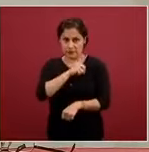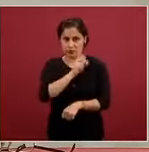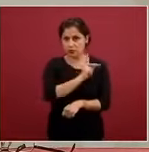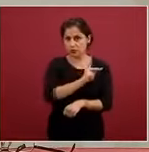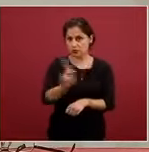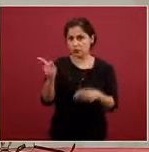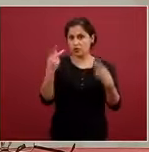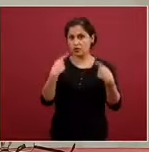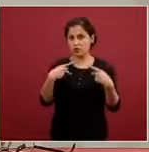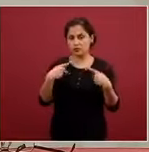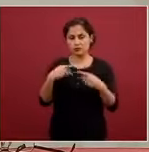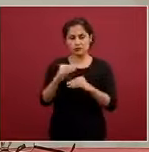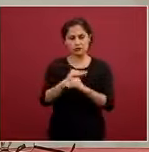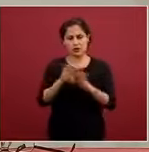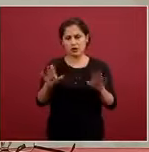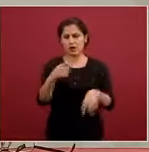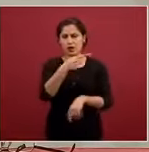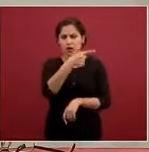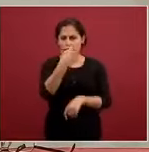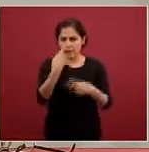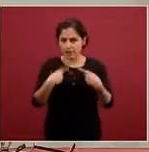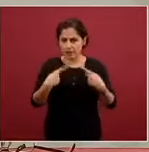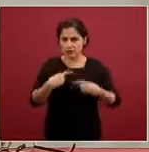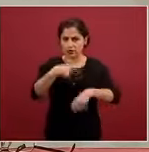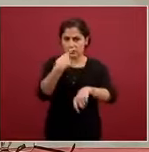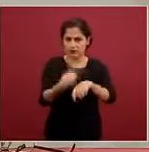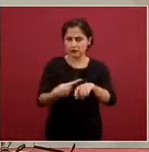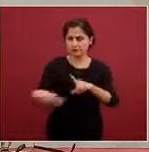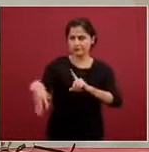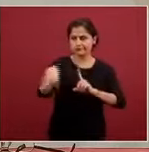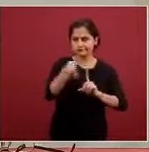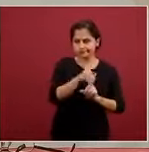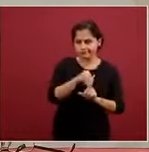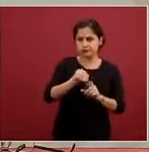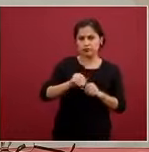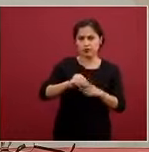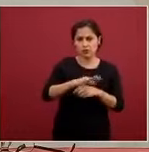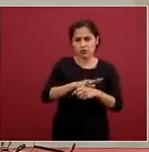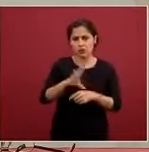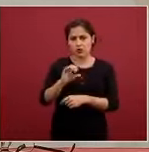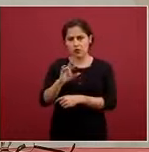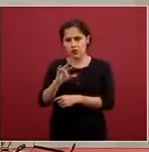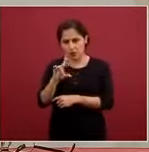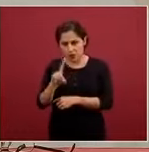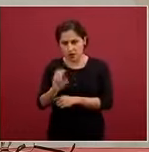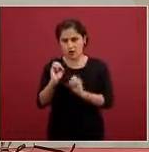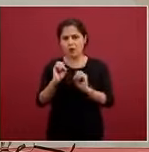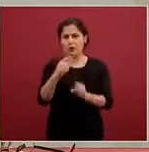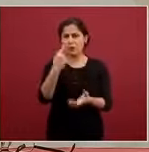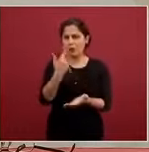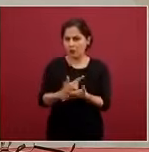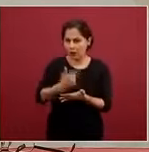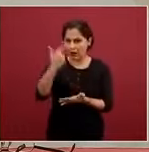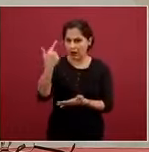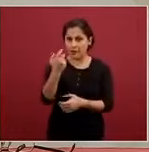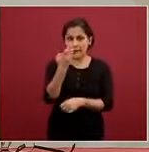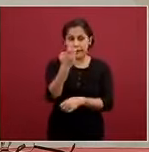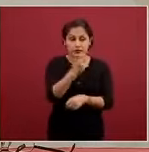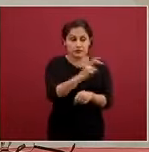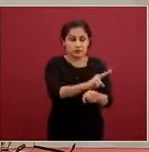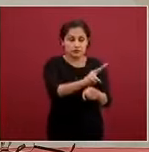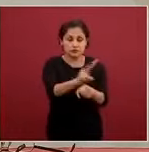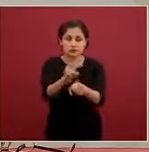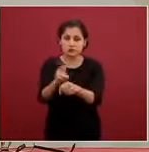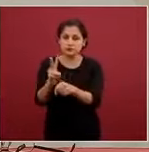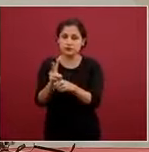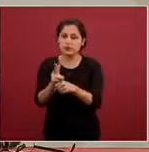enfermar de COVID, pueden contagiarse, pueden enfermar, pueden tener enfermedad grave, y esto es la prioridad. Por eso